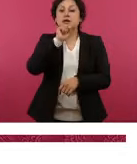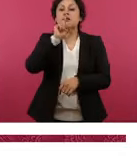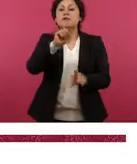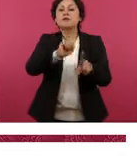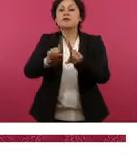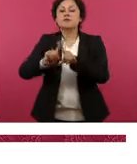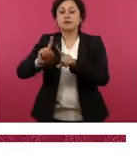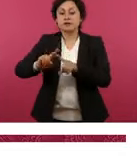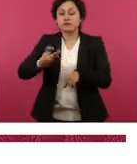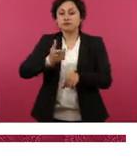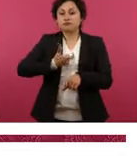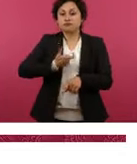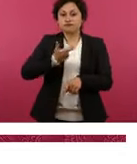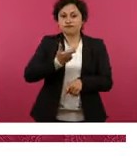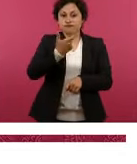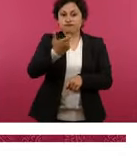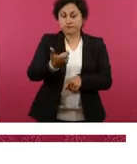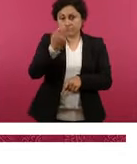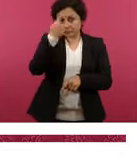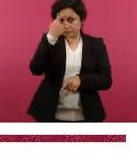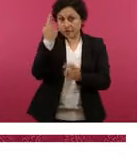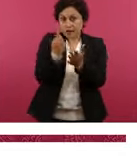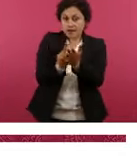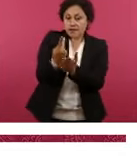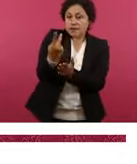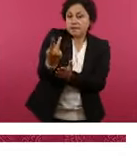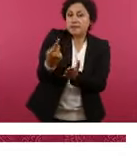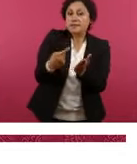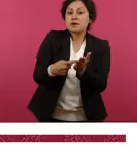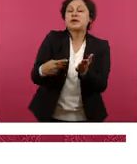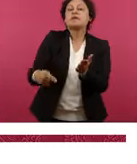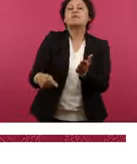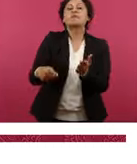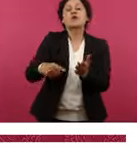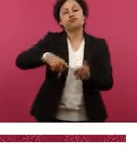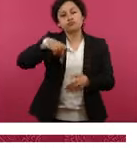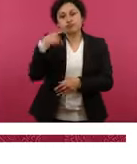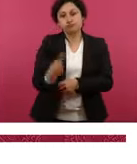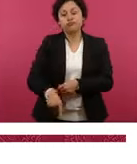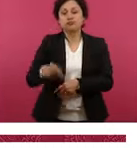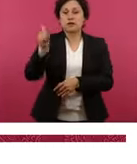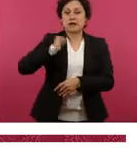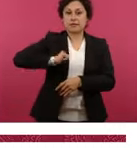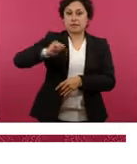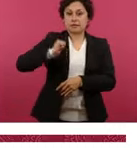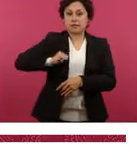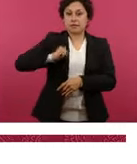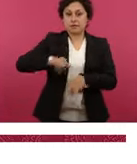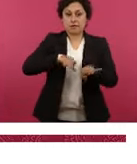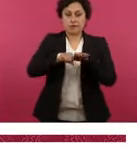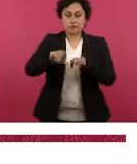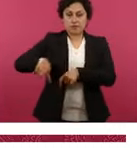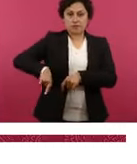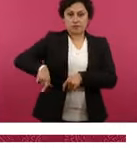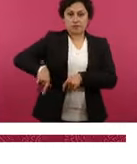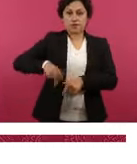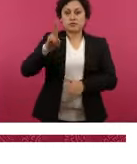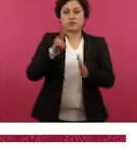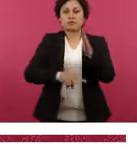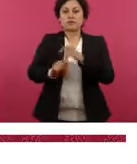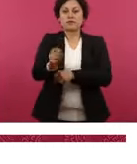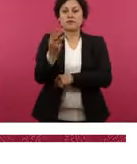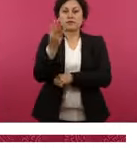la entrega del precio del premio Nacional de Antigüedad en el Servicio Público 2021. Pero esa